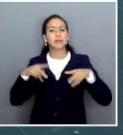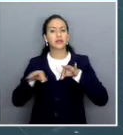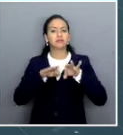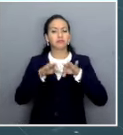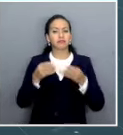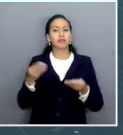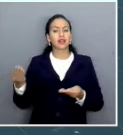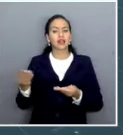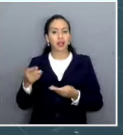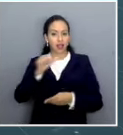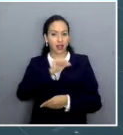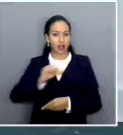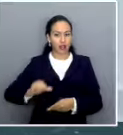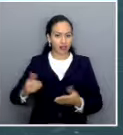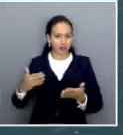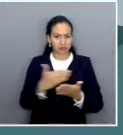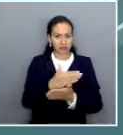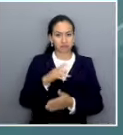alcaldía, reiteró la Corte.